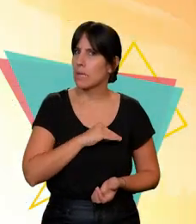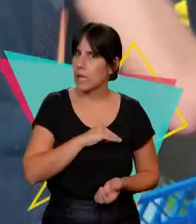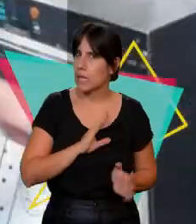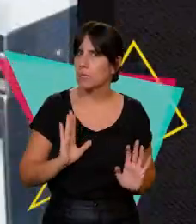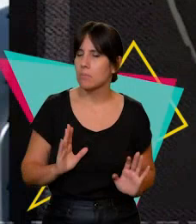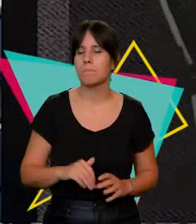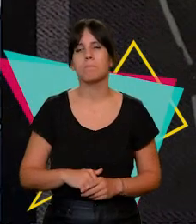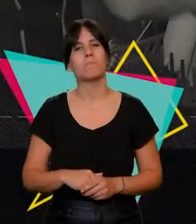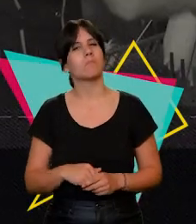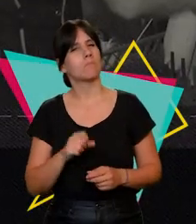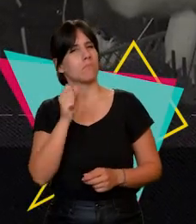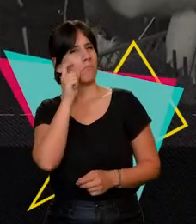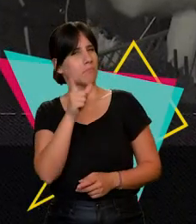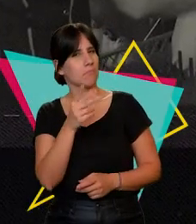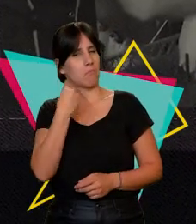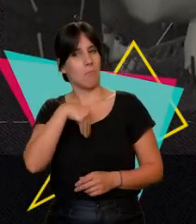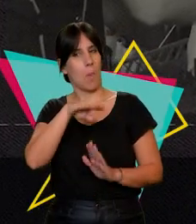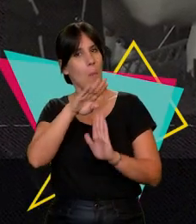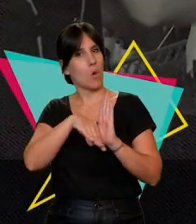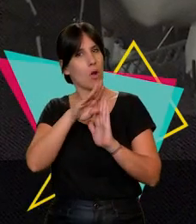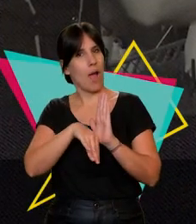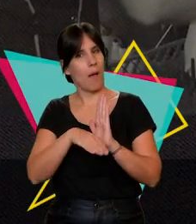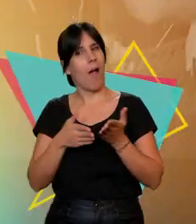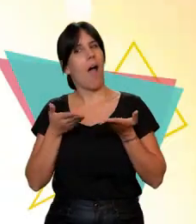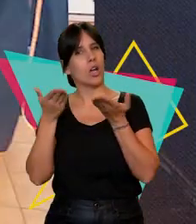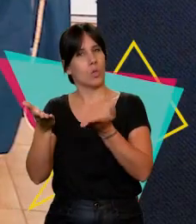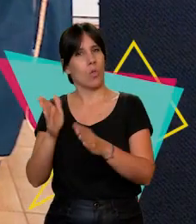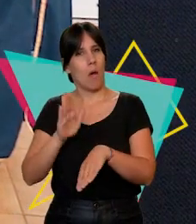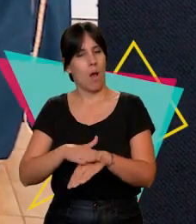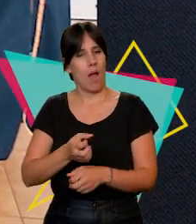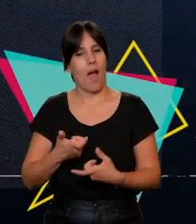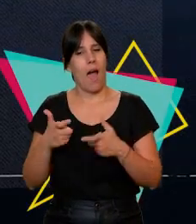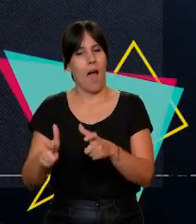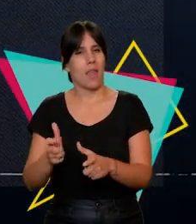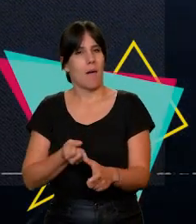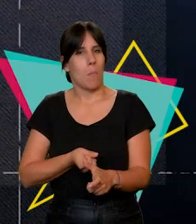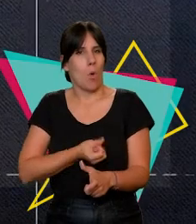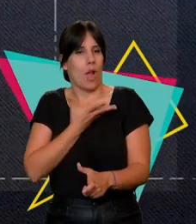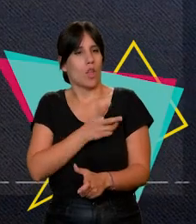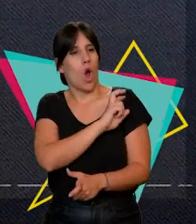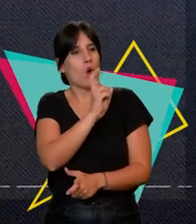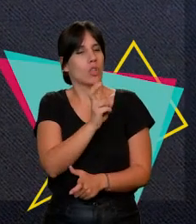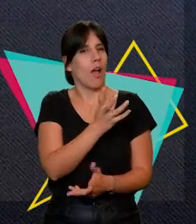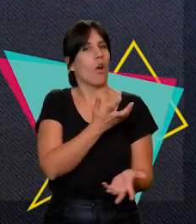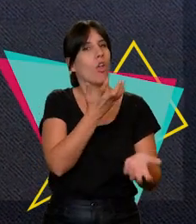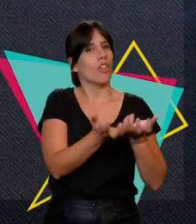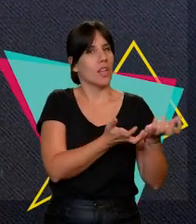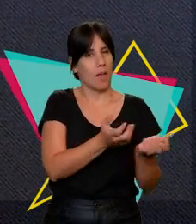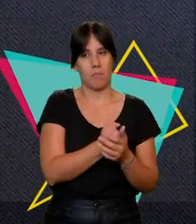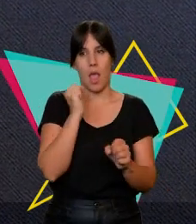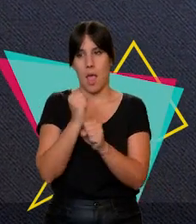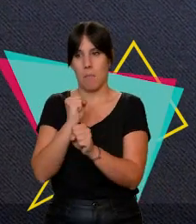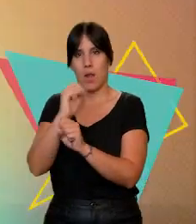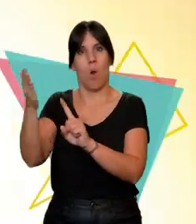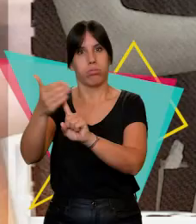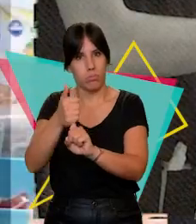bastante. Entonces, este programa ha ayudado a Manuel a encontrar otra área vocacional, que ha sido la cocina. Ha encontrado un